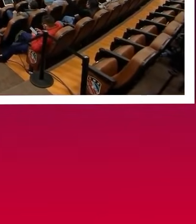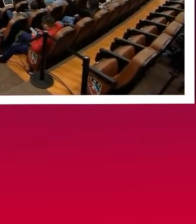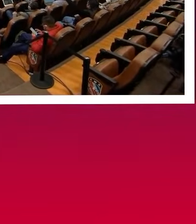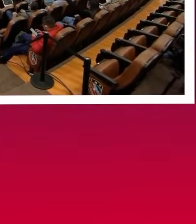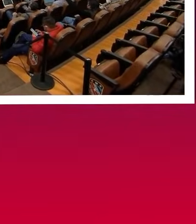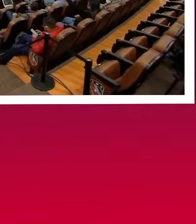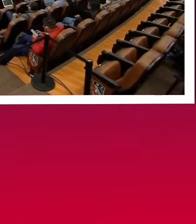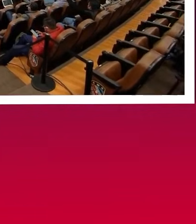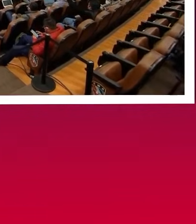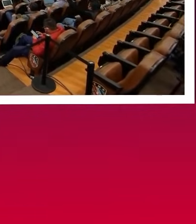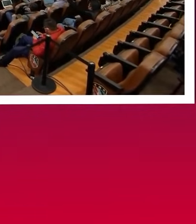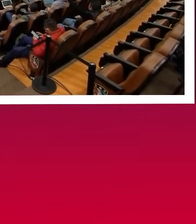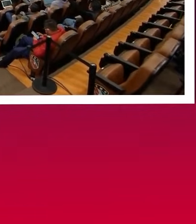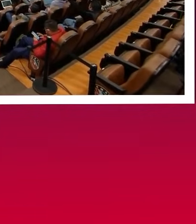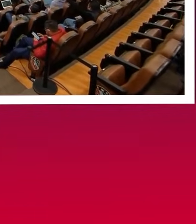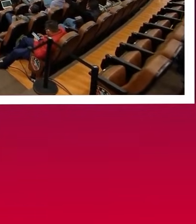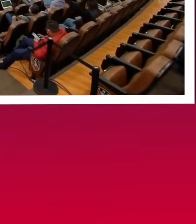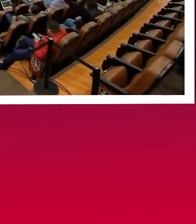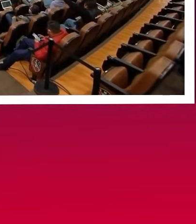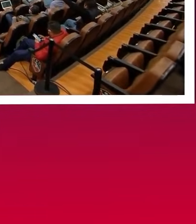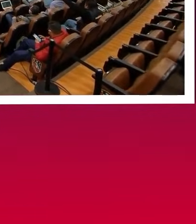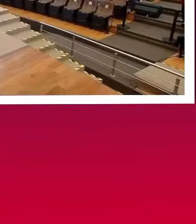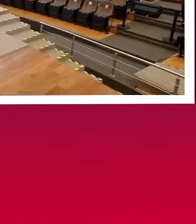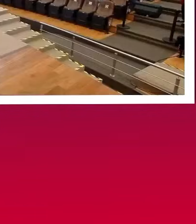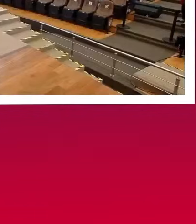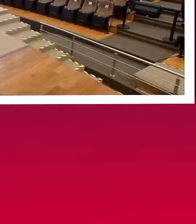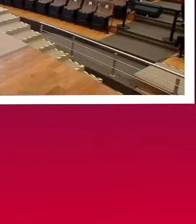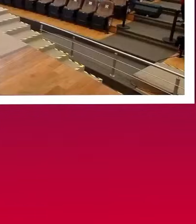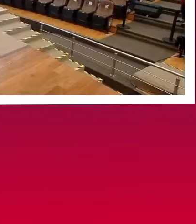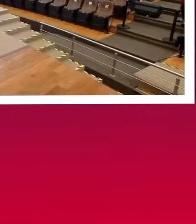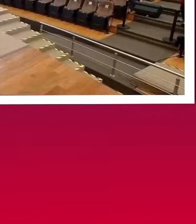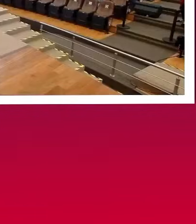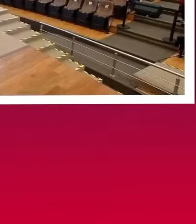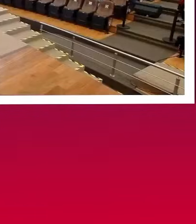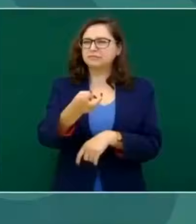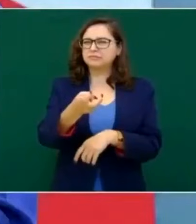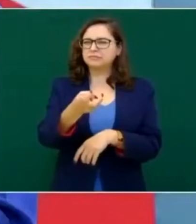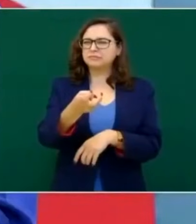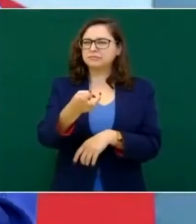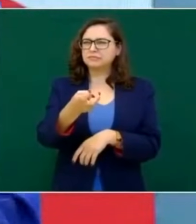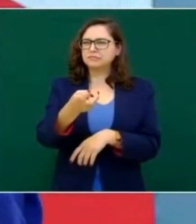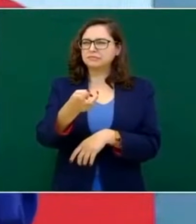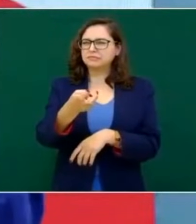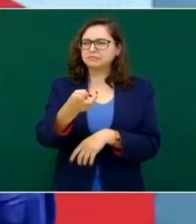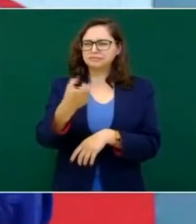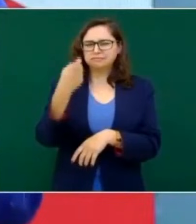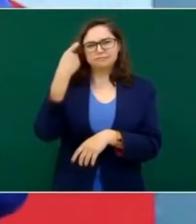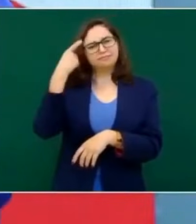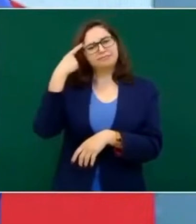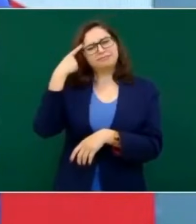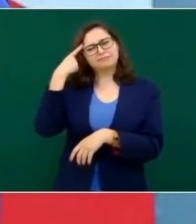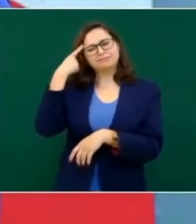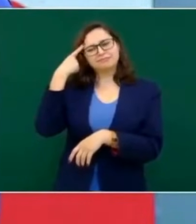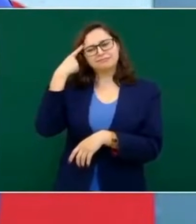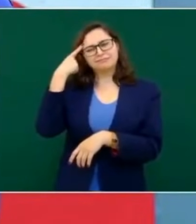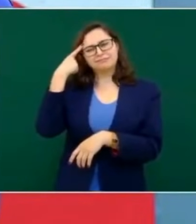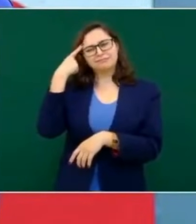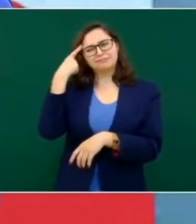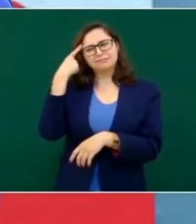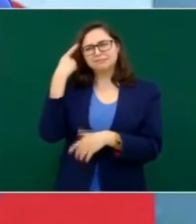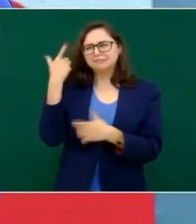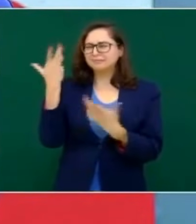que el gobierno está coludido con la delincuencia los que las presente imagínese eso